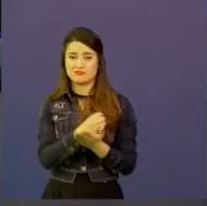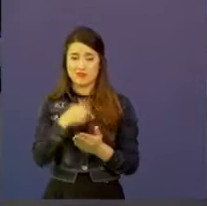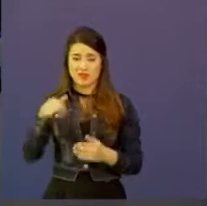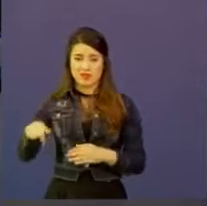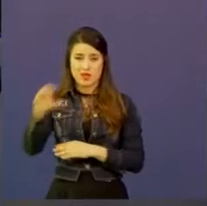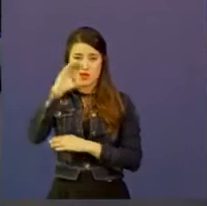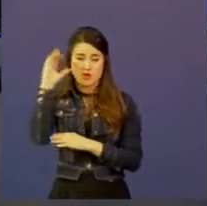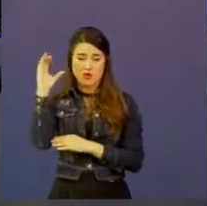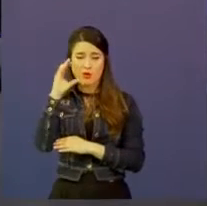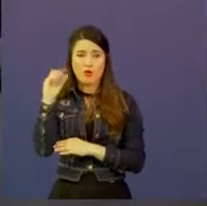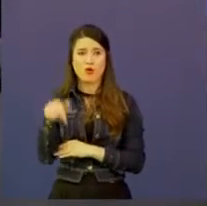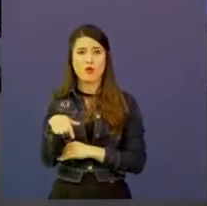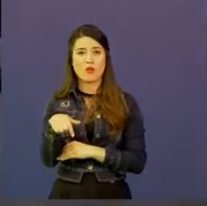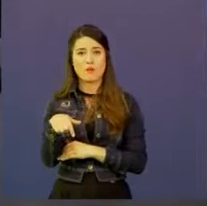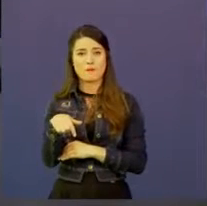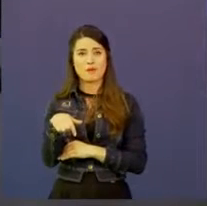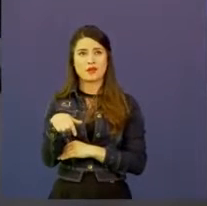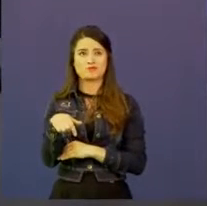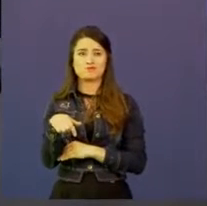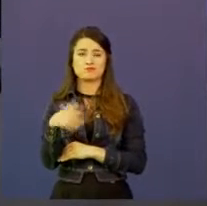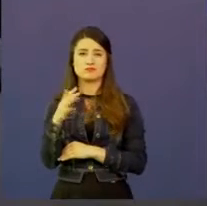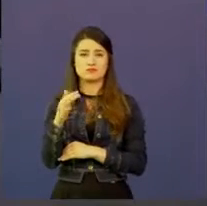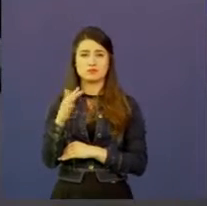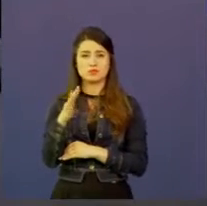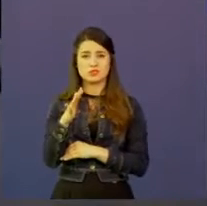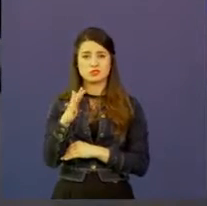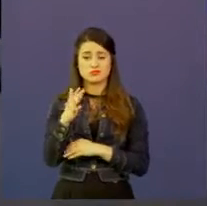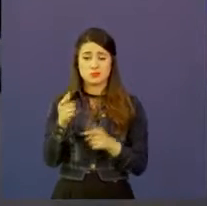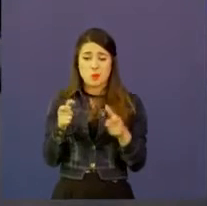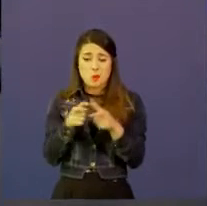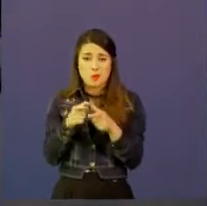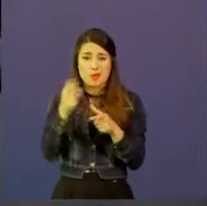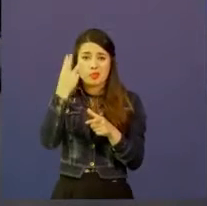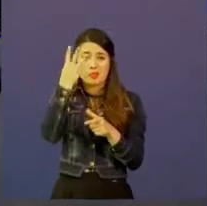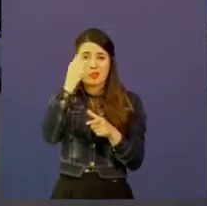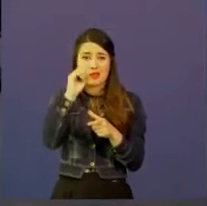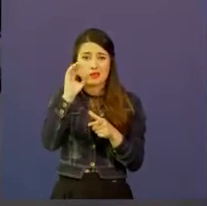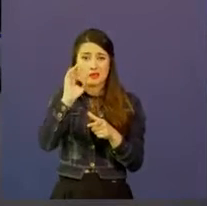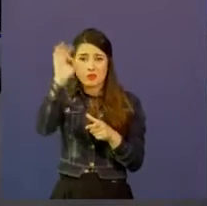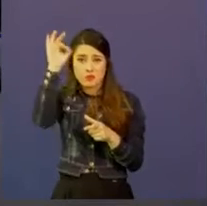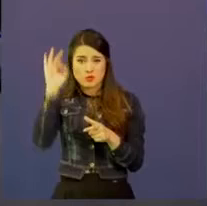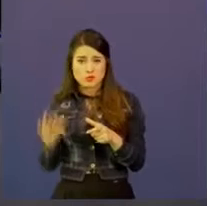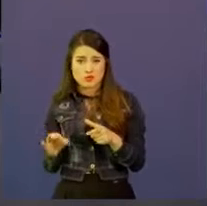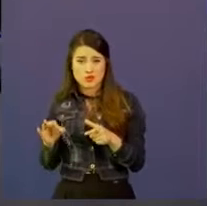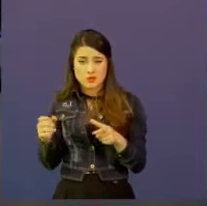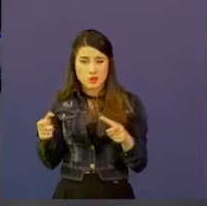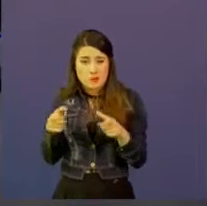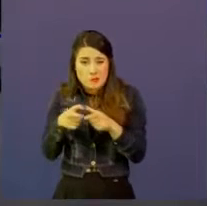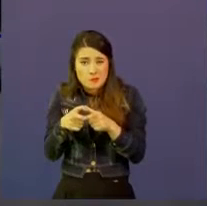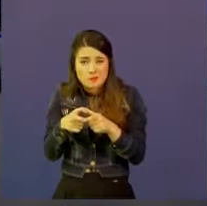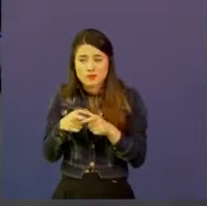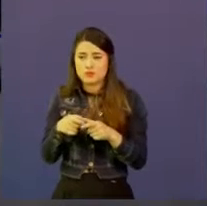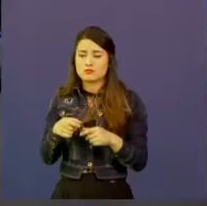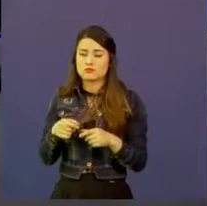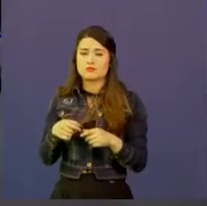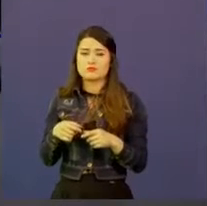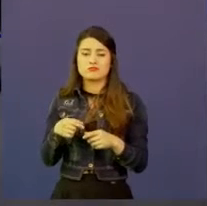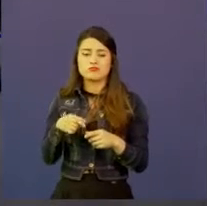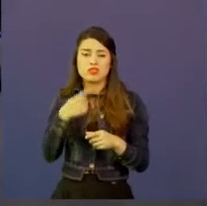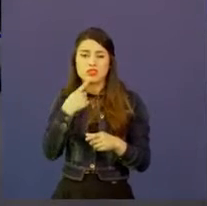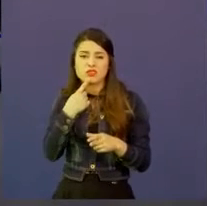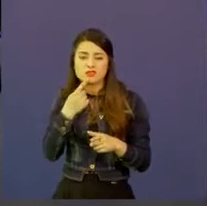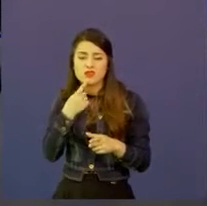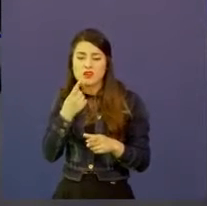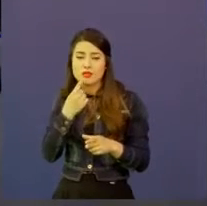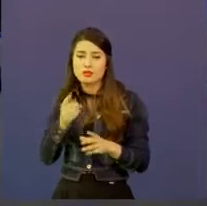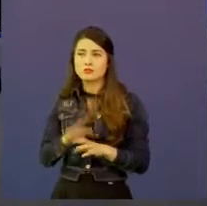Colombia saben de alguna página que pueda servir a sus hijos en su desempeño académico. Con la cantidad de